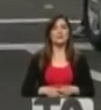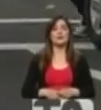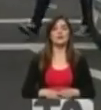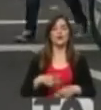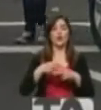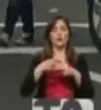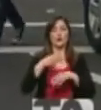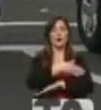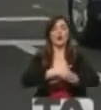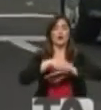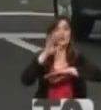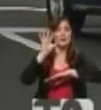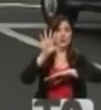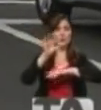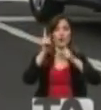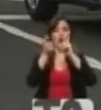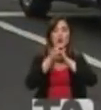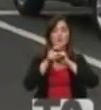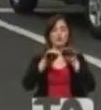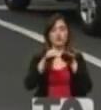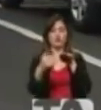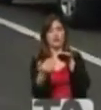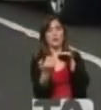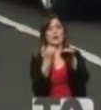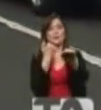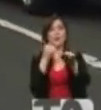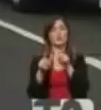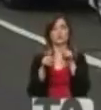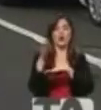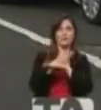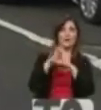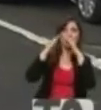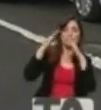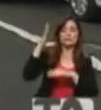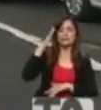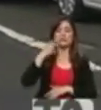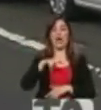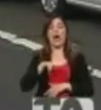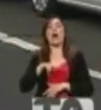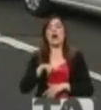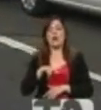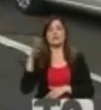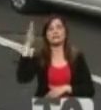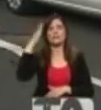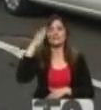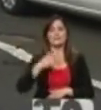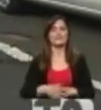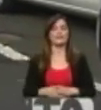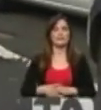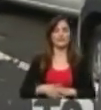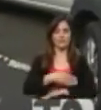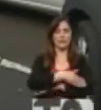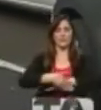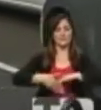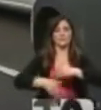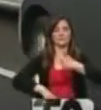estas 5 calles que van a cambiar de sentido para que las personas antes de salir de casa, por favor, tomen en cuenta estos cambios. Son la